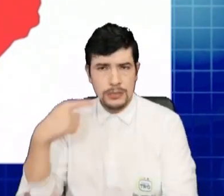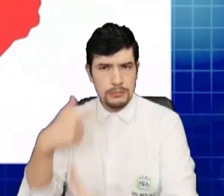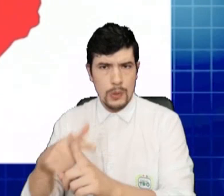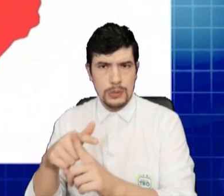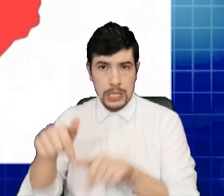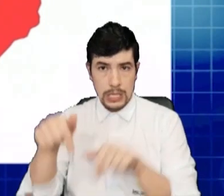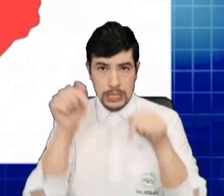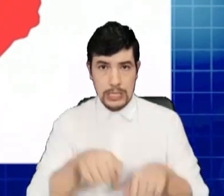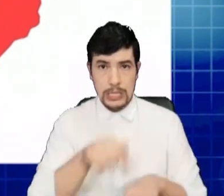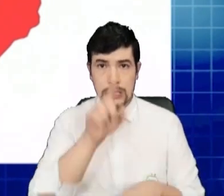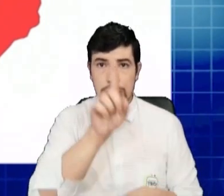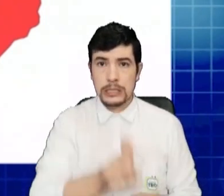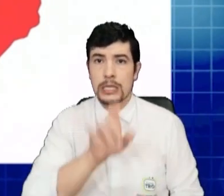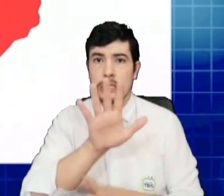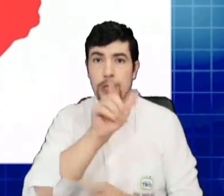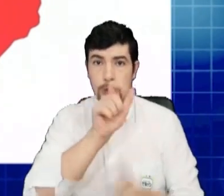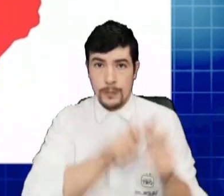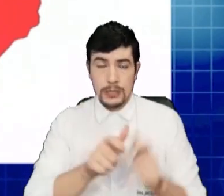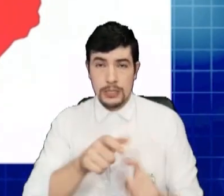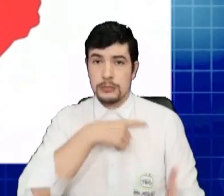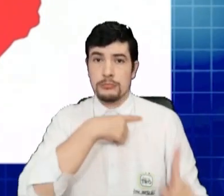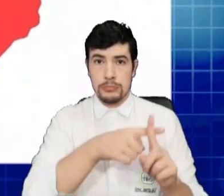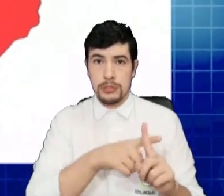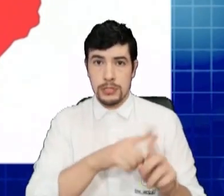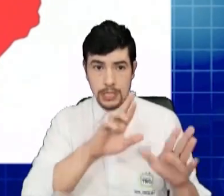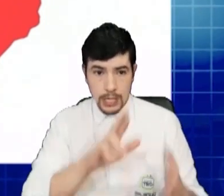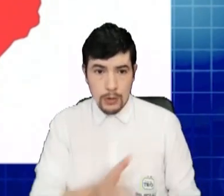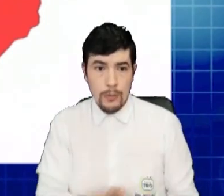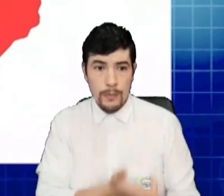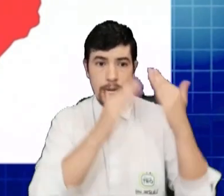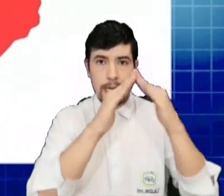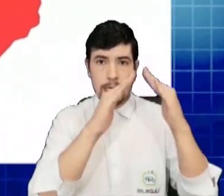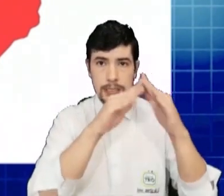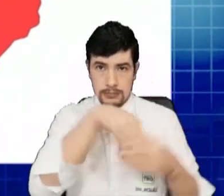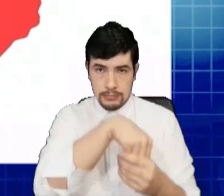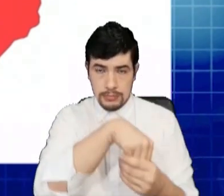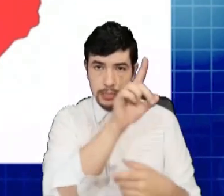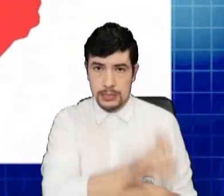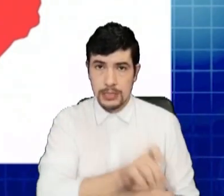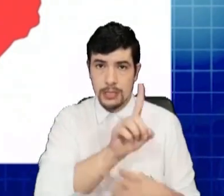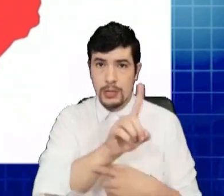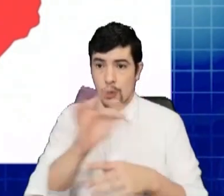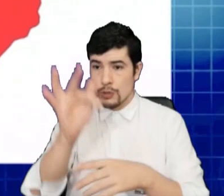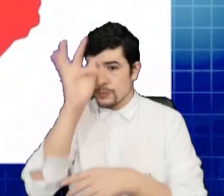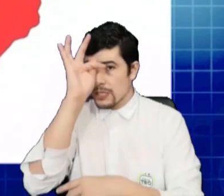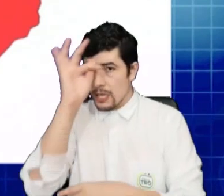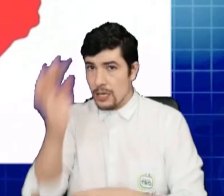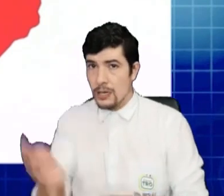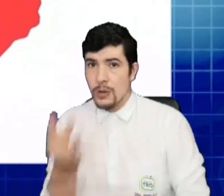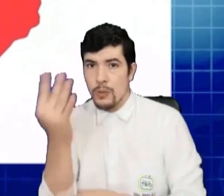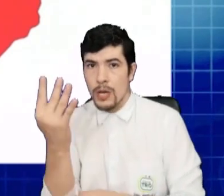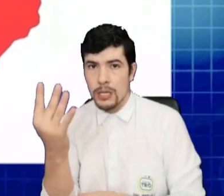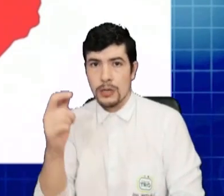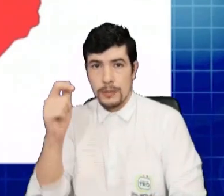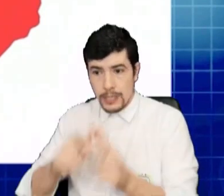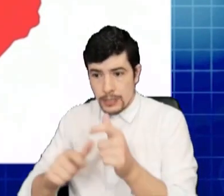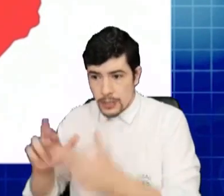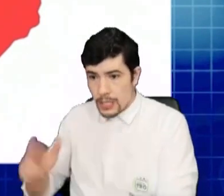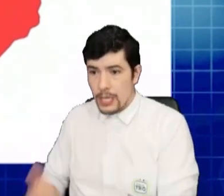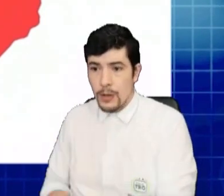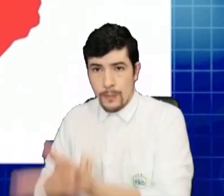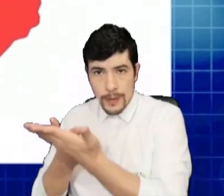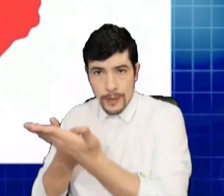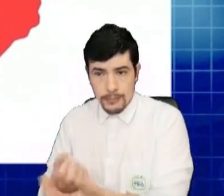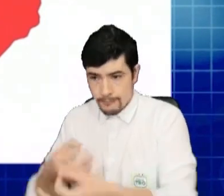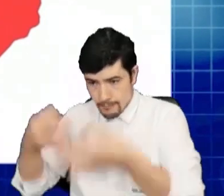casos activos se recuperan en casa 61 y en hospital 4 los recuperados llegan a 45 y se